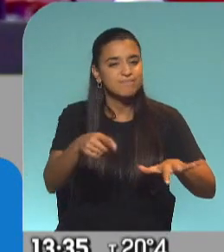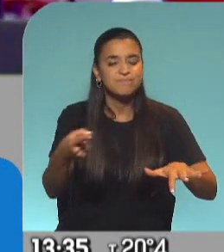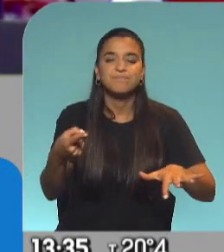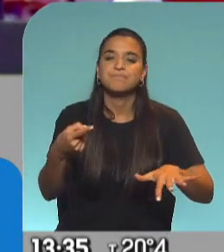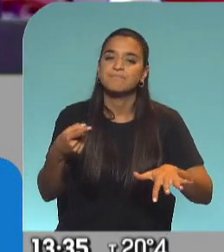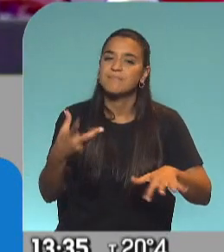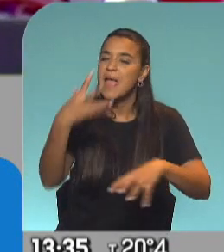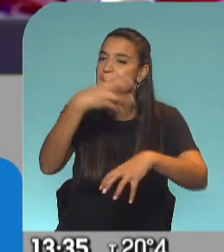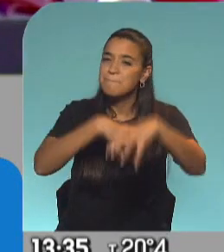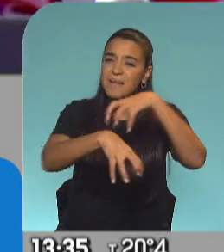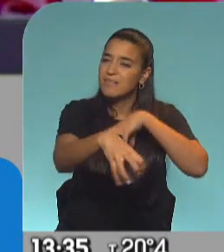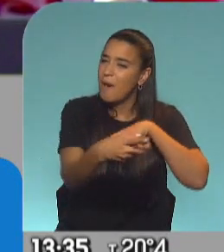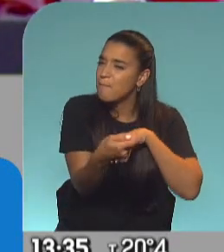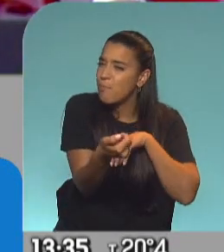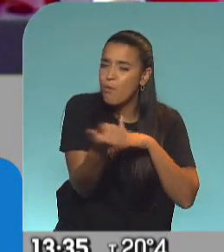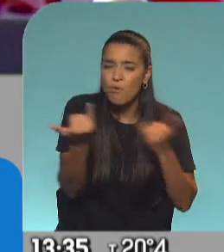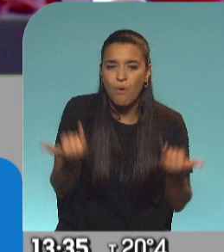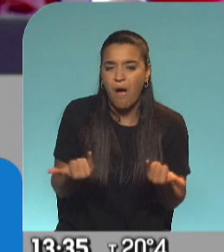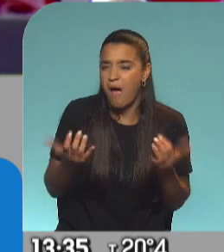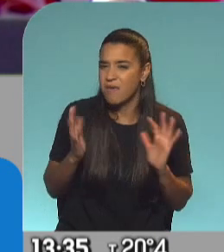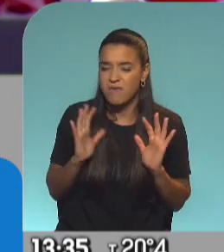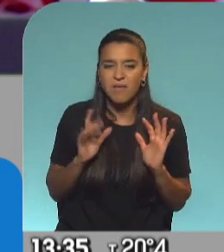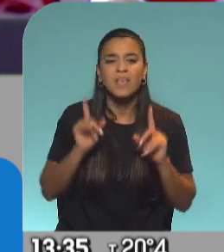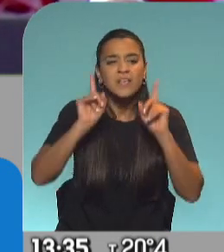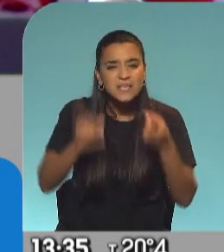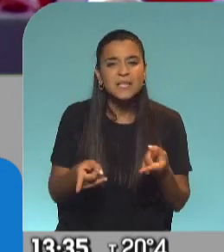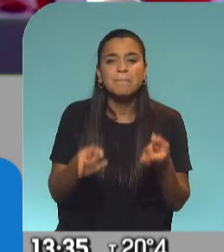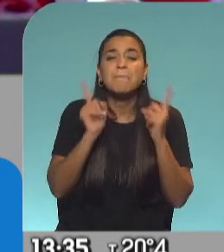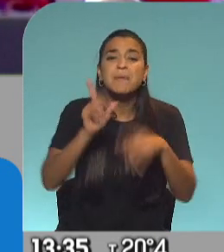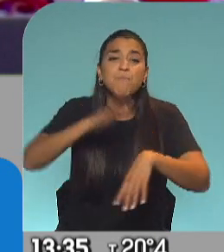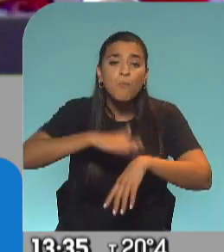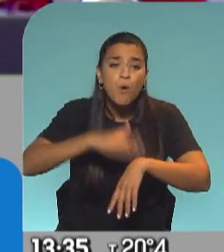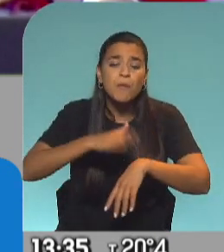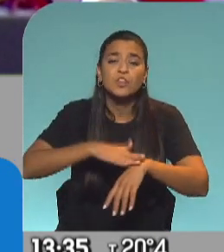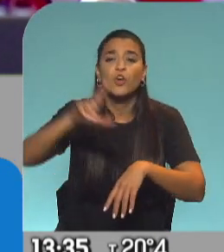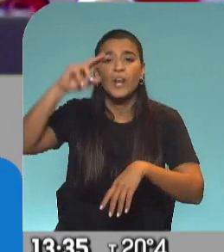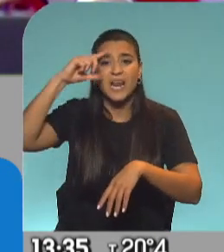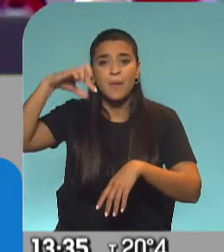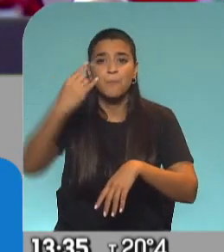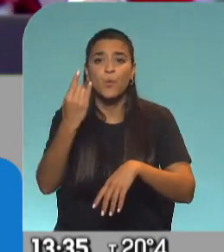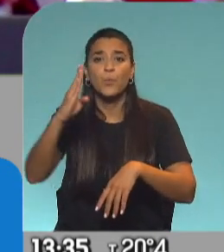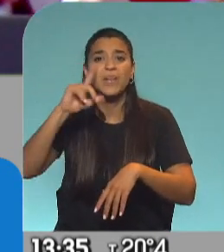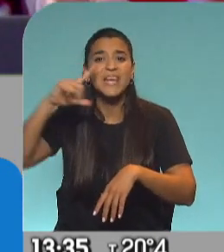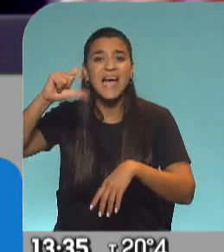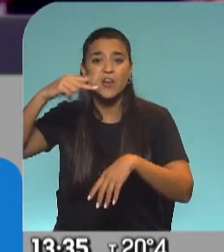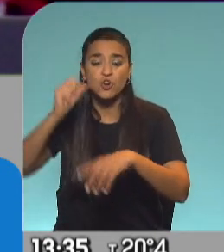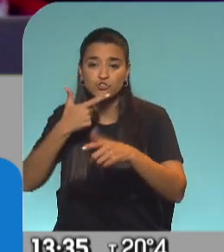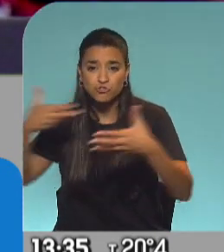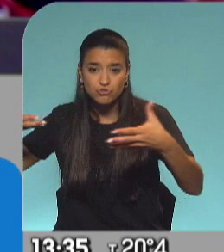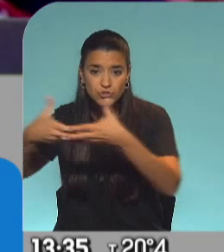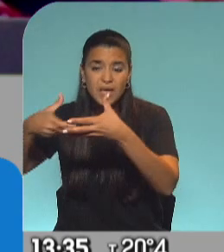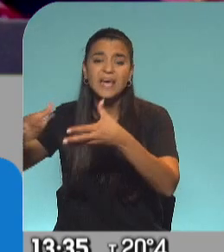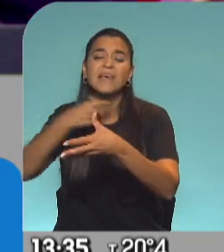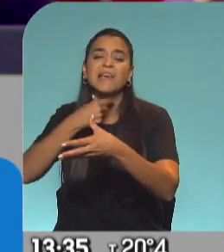la poca empatía con los costos de la pandemia y el hecho que al mismo tiempo los republicanos están tratando de